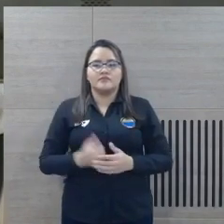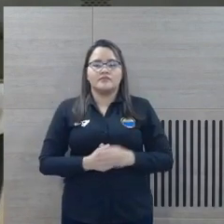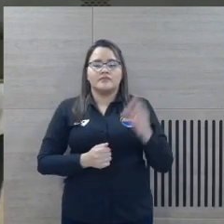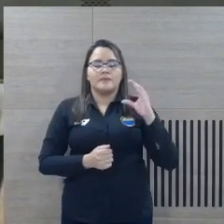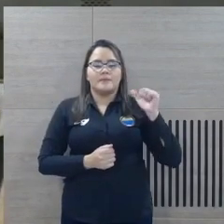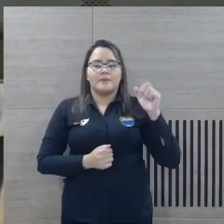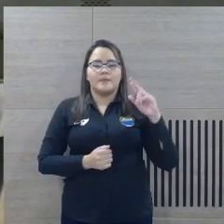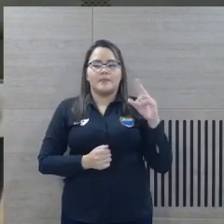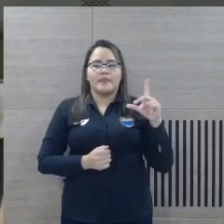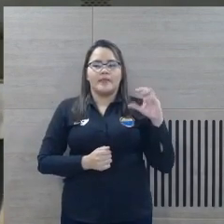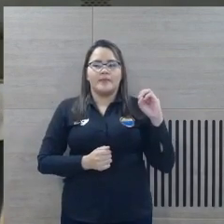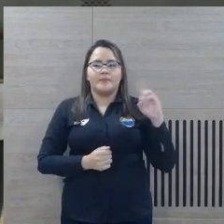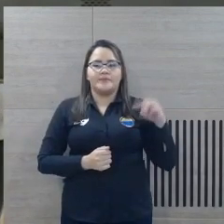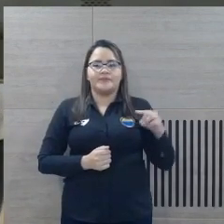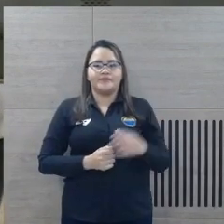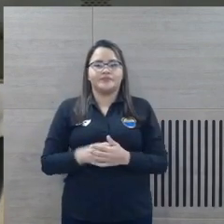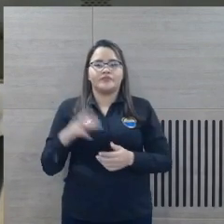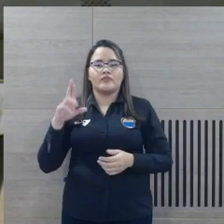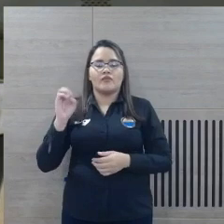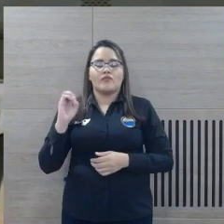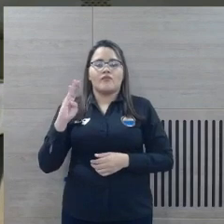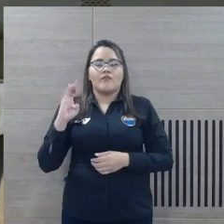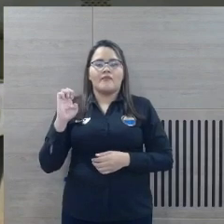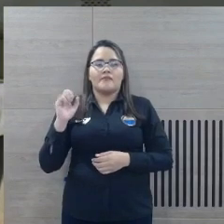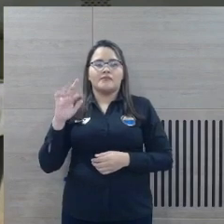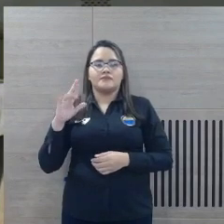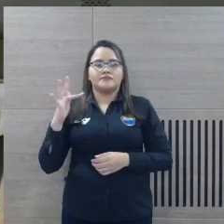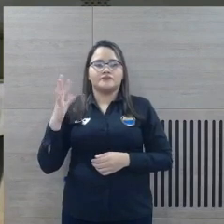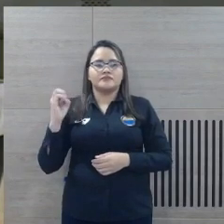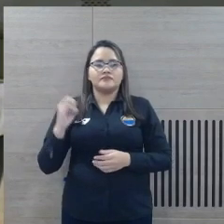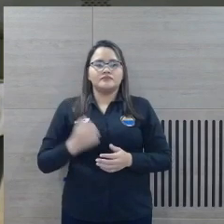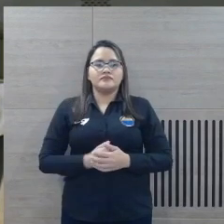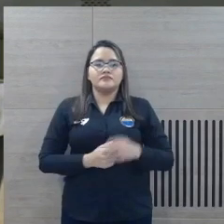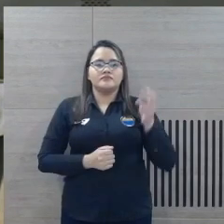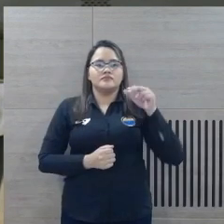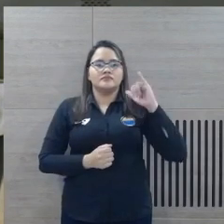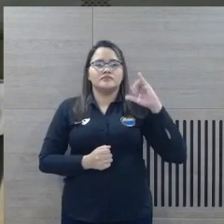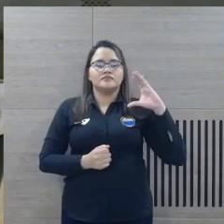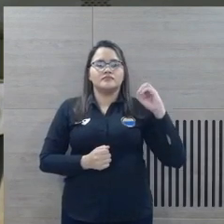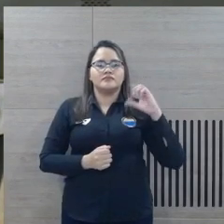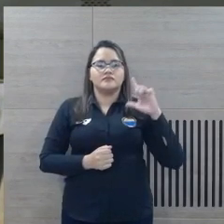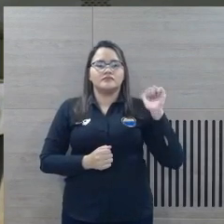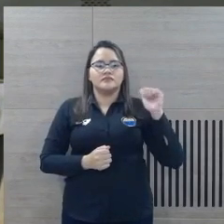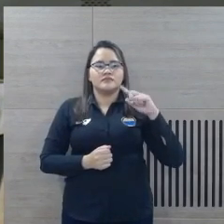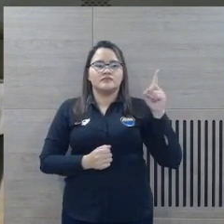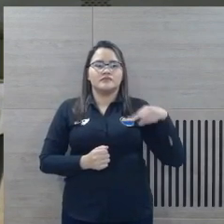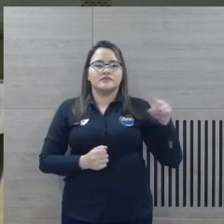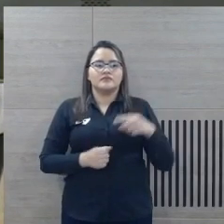Guerra Guerra. Nicolás Raúl Erazo Terán. María Angélica Hernández Vital.